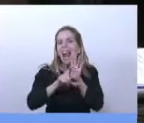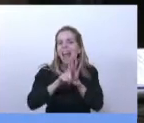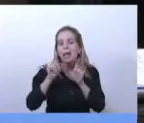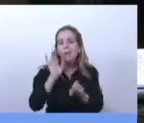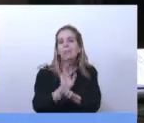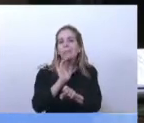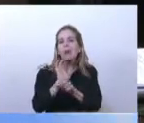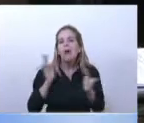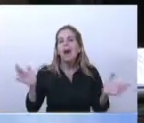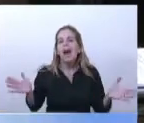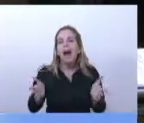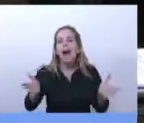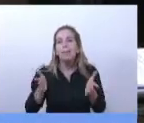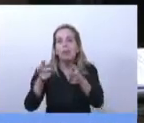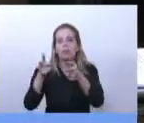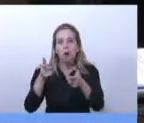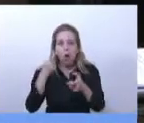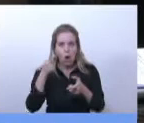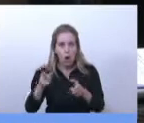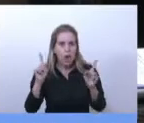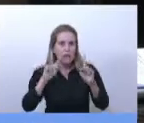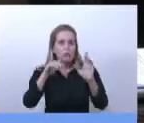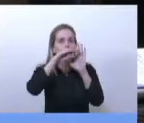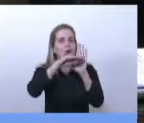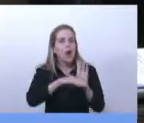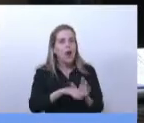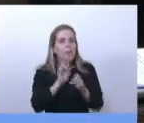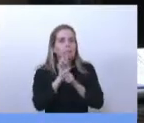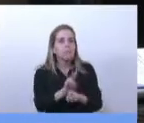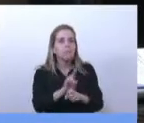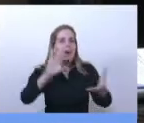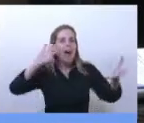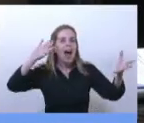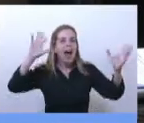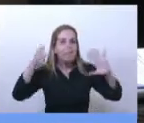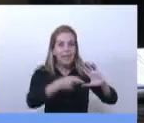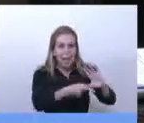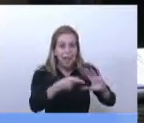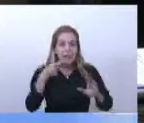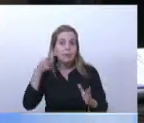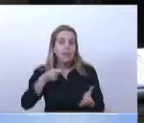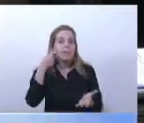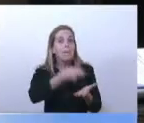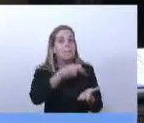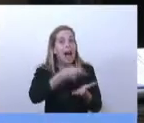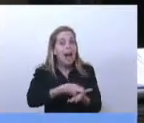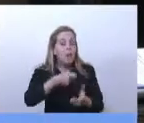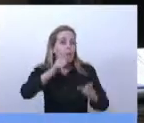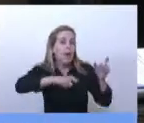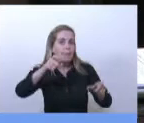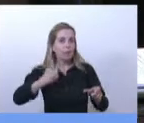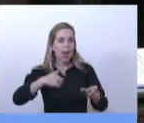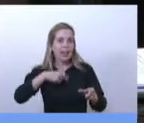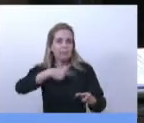no es un programa de sustentabilidad ambiental y va a ser financiado por todos los argentinos